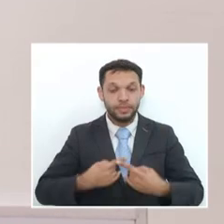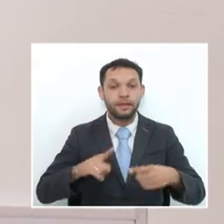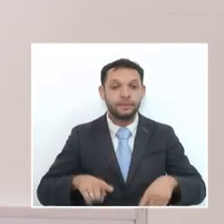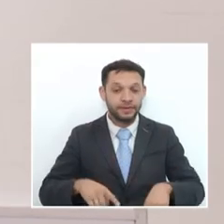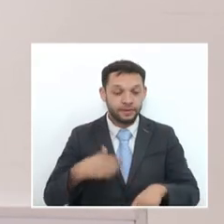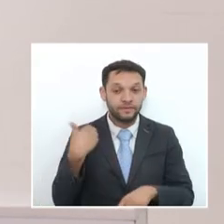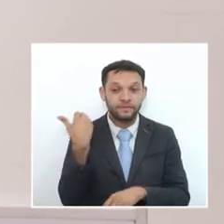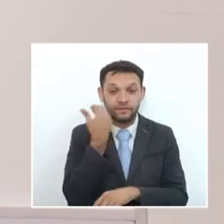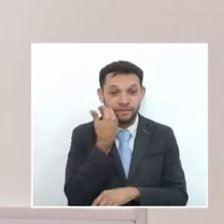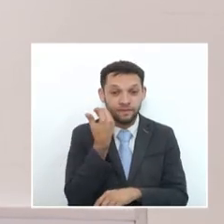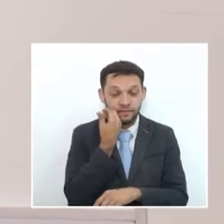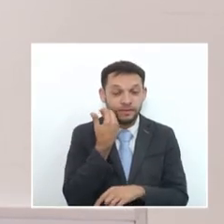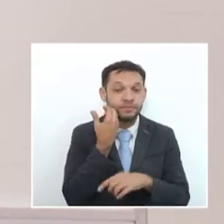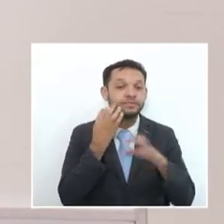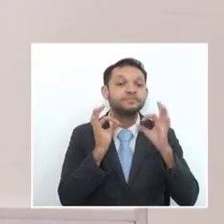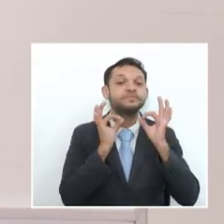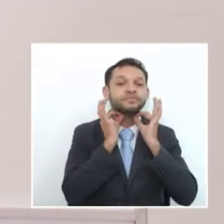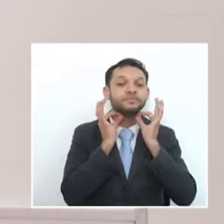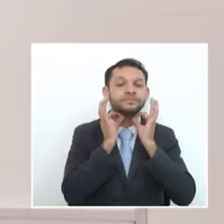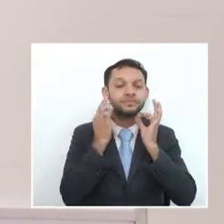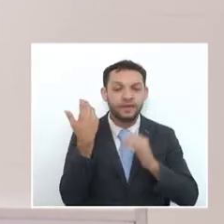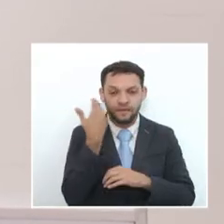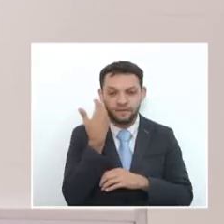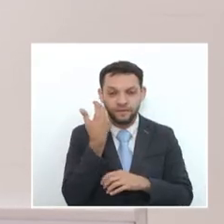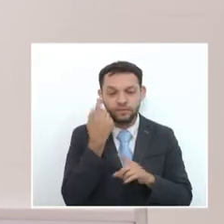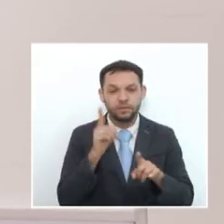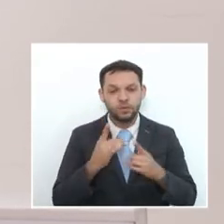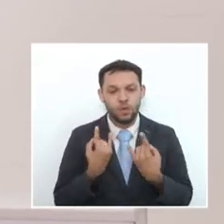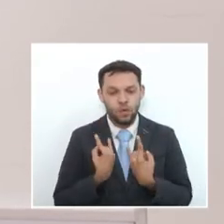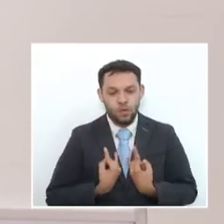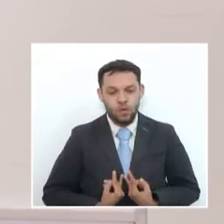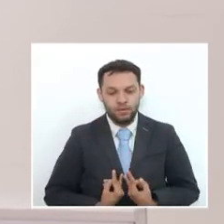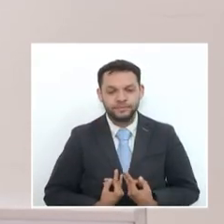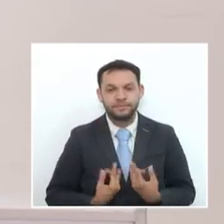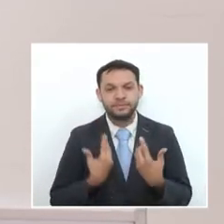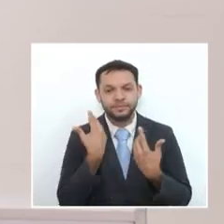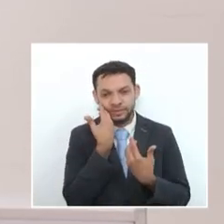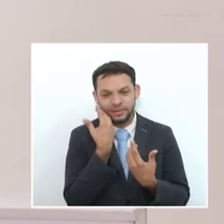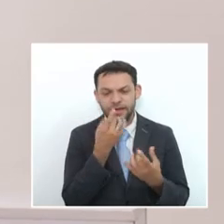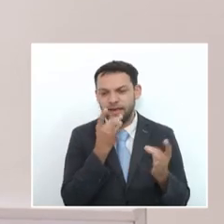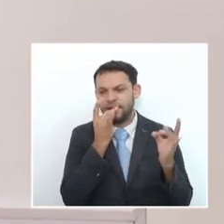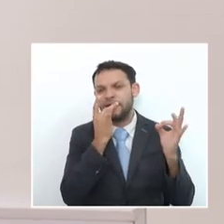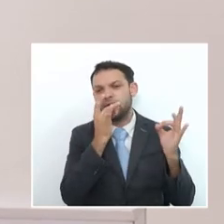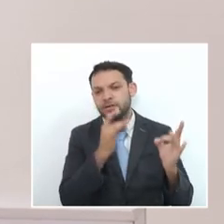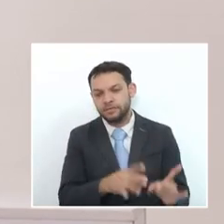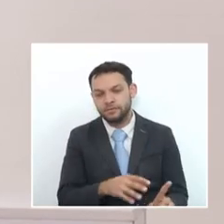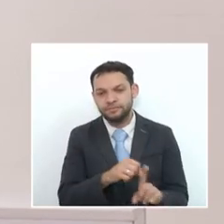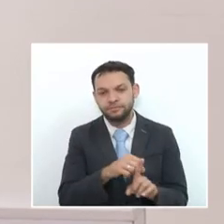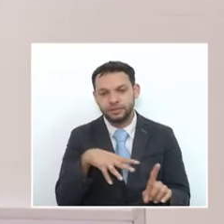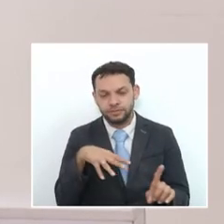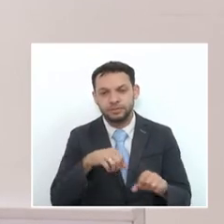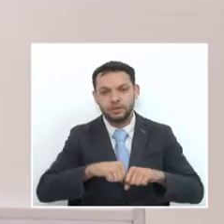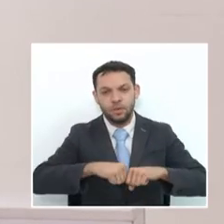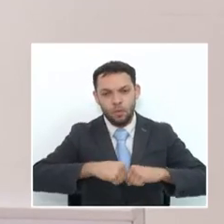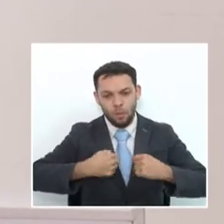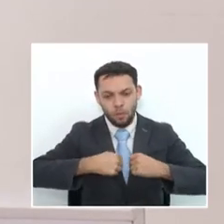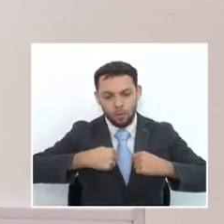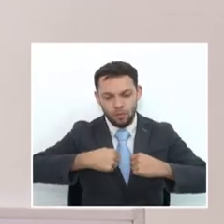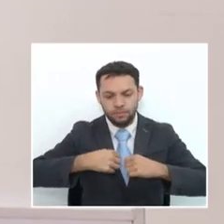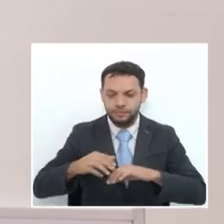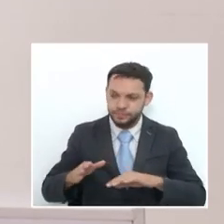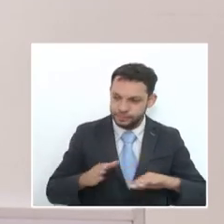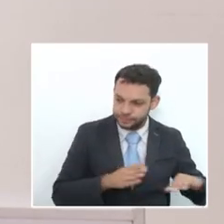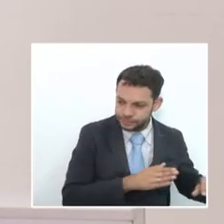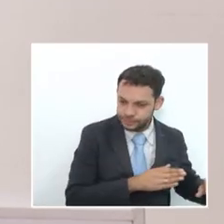hice un programa sobre amigdalitis, para que lo tengan muy presente, cómo esto afecta mucho las articulaciones.